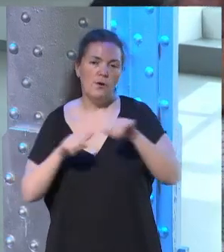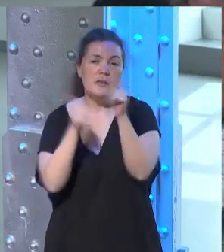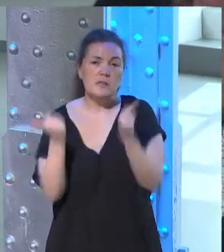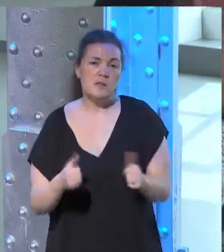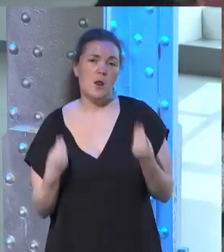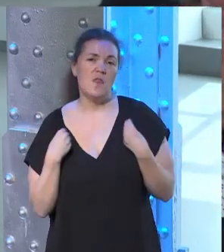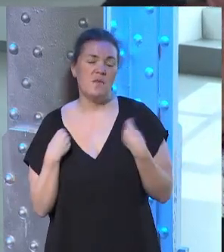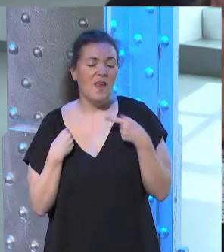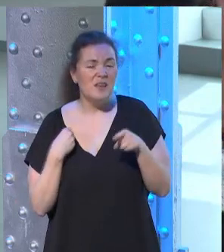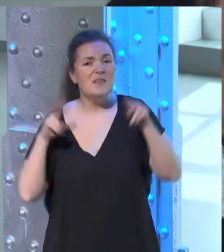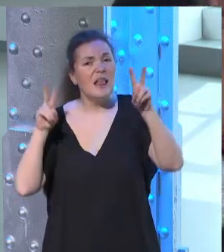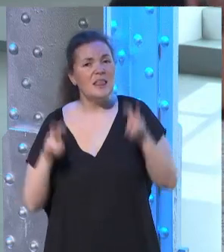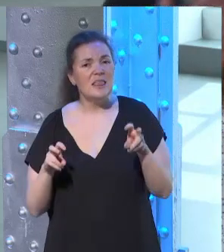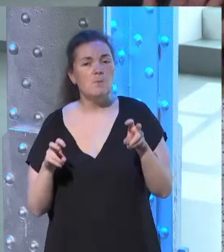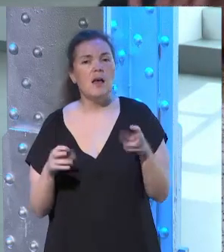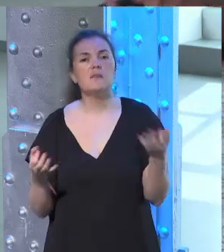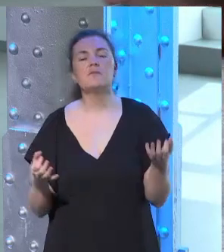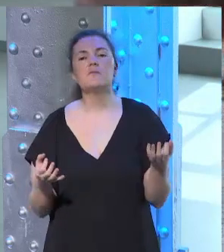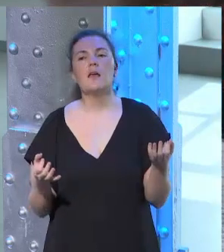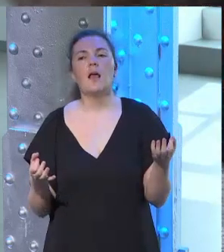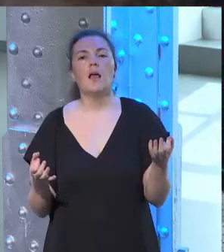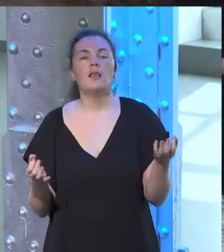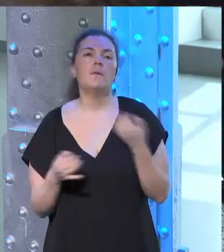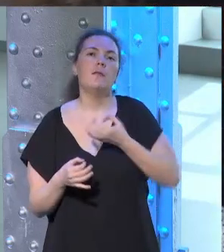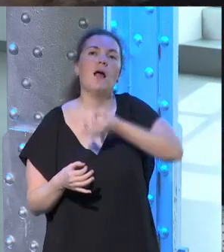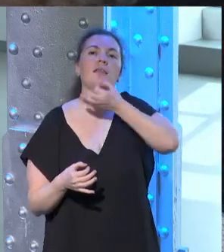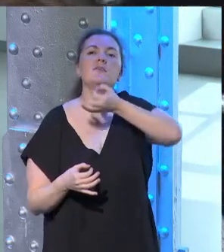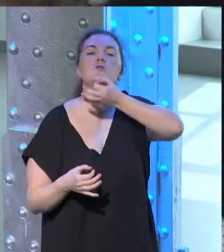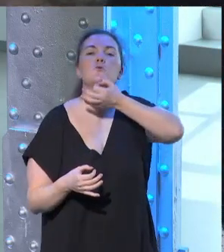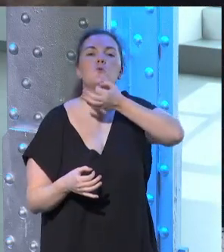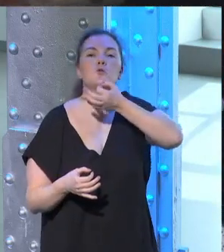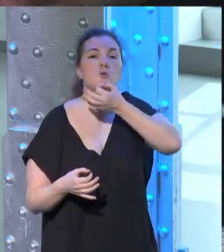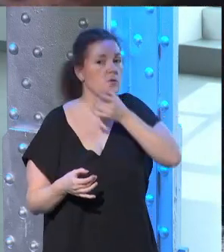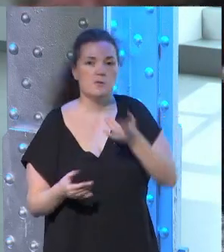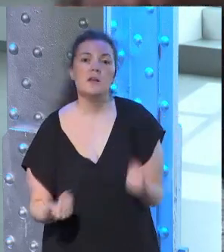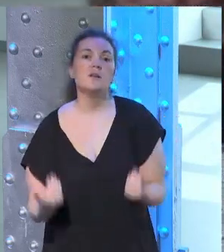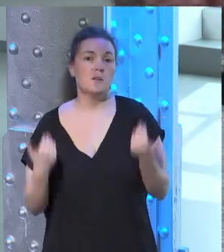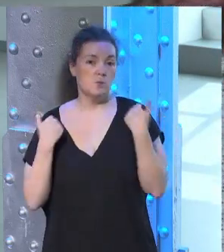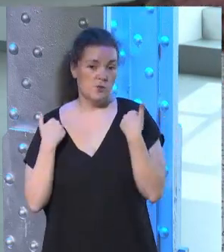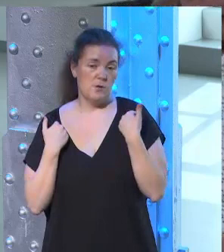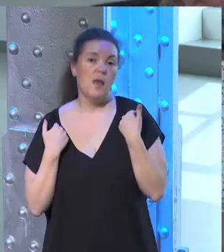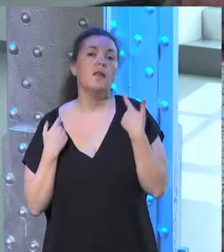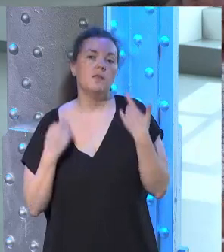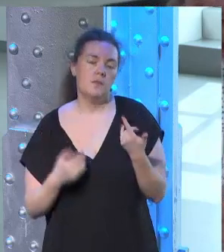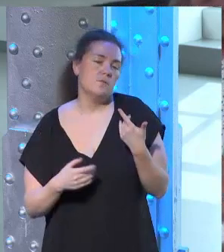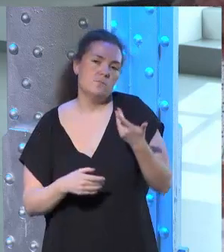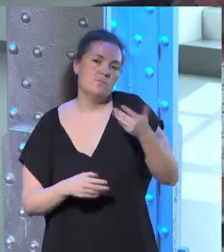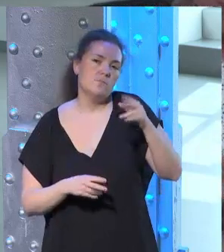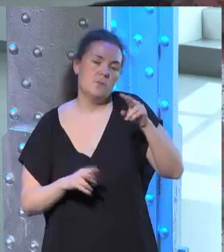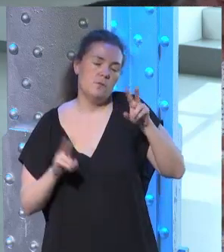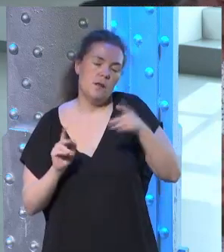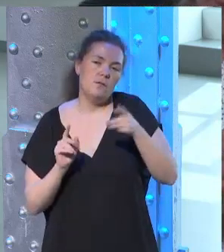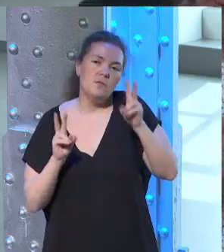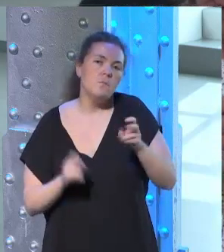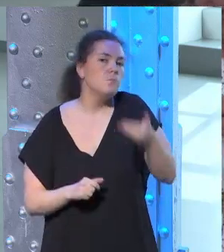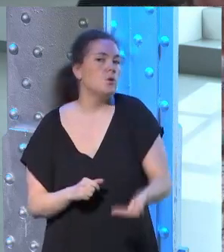vida, ¿no?, son temas que tienen que ser incorporados también al discurso, porque son responsables de una parte importante del cambio. Muy bien, vamos a ir